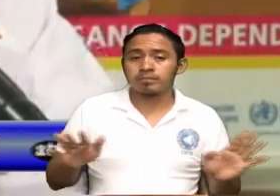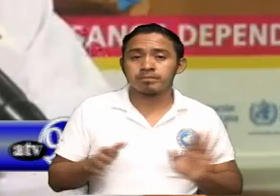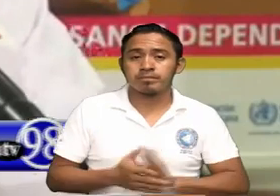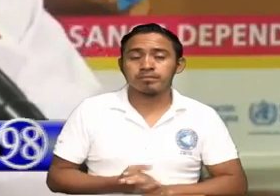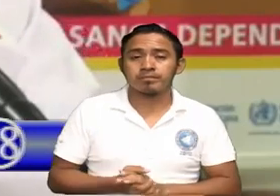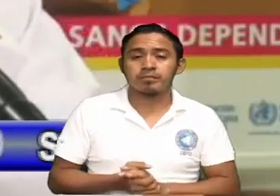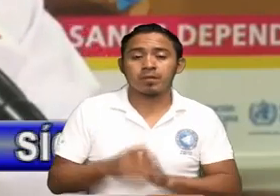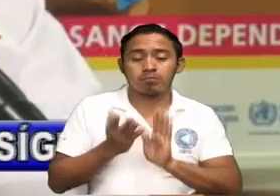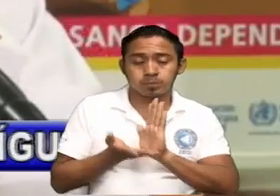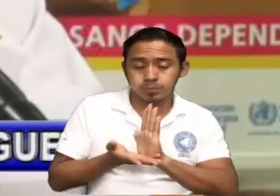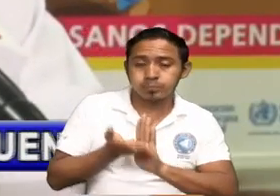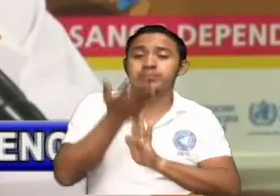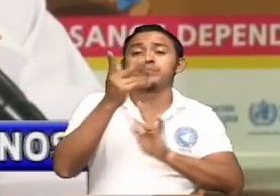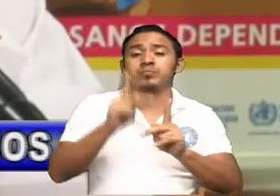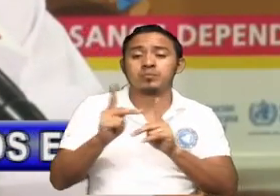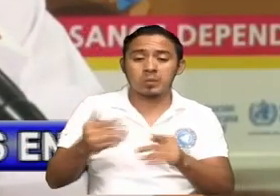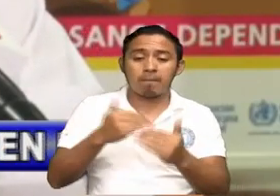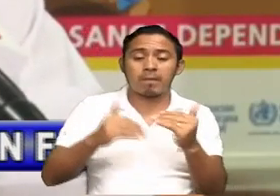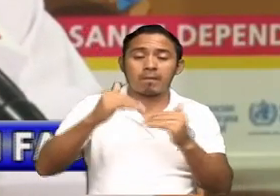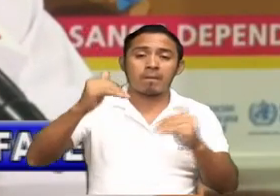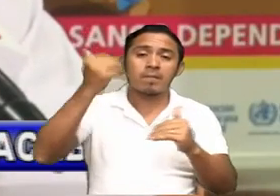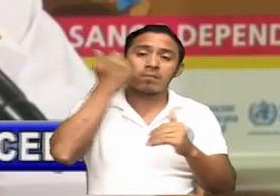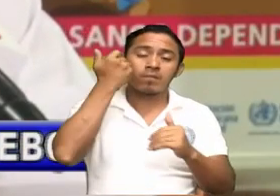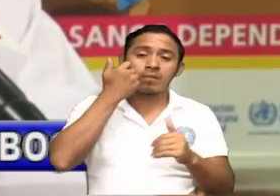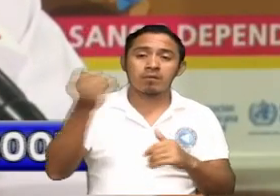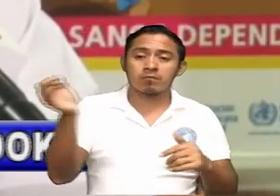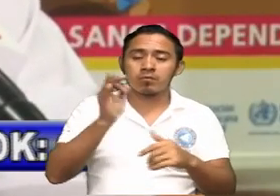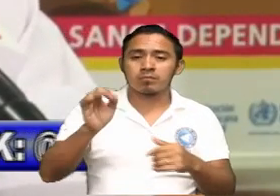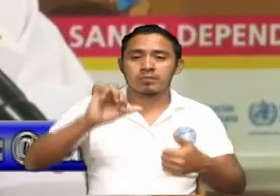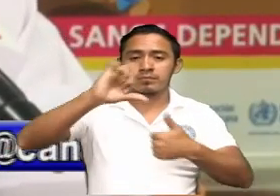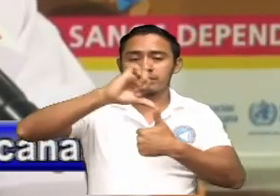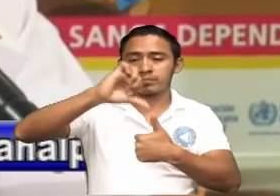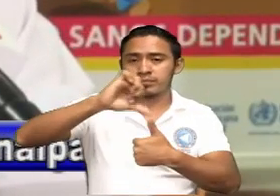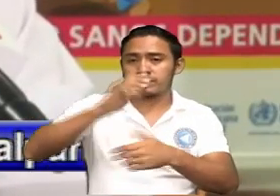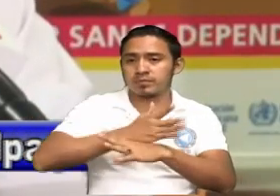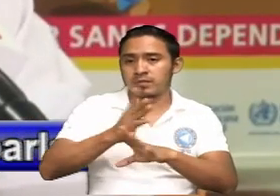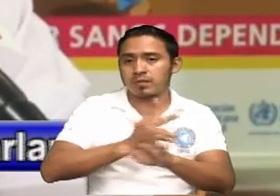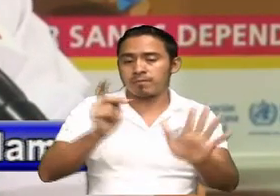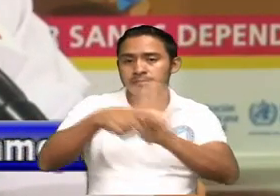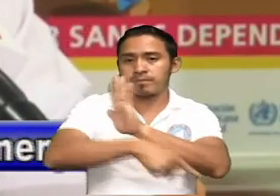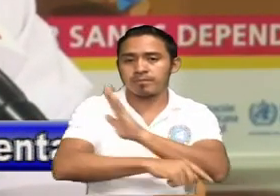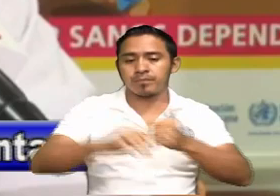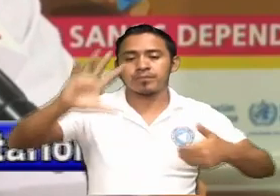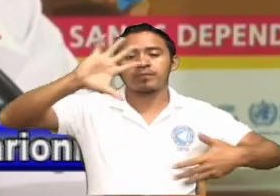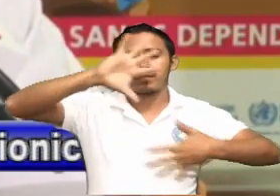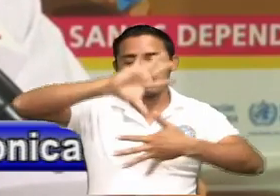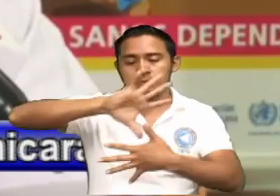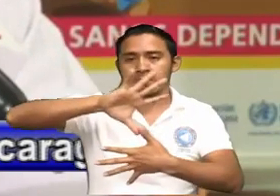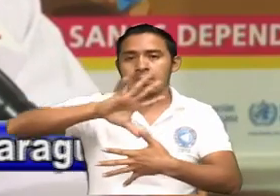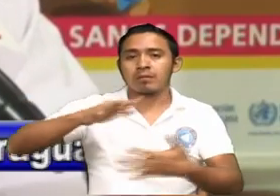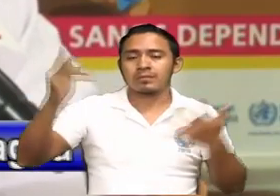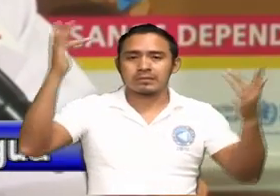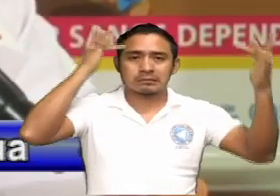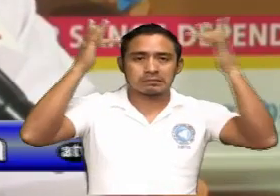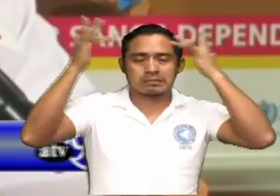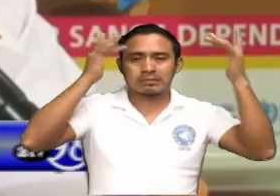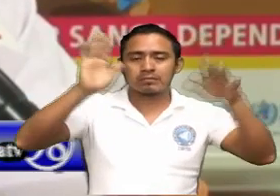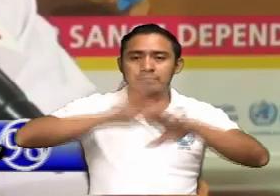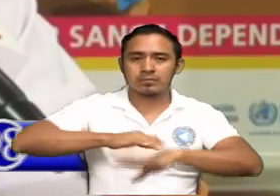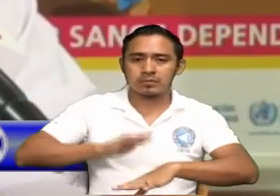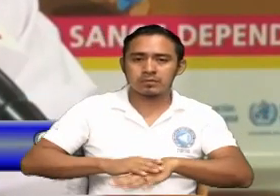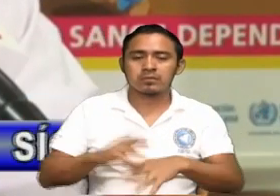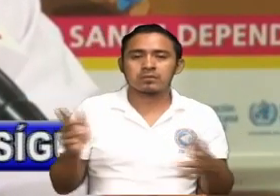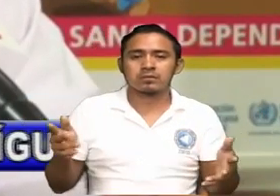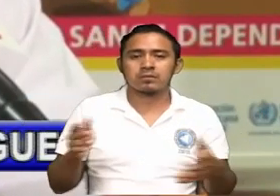Que el incremento de casos de dengue que está teniendo a nivel de los países de la región, de las Américas y la situación de emergencia declarada por el